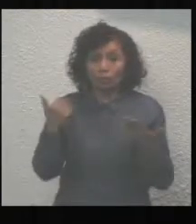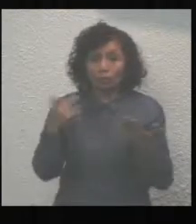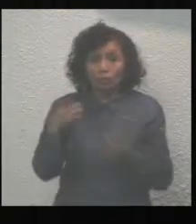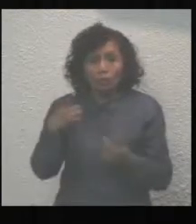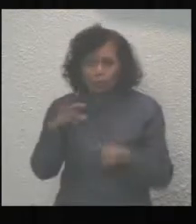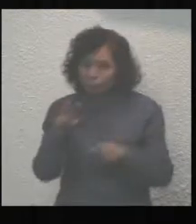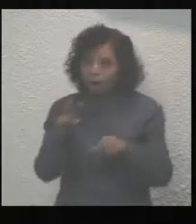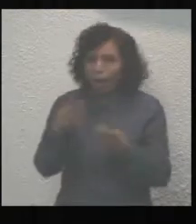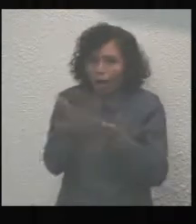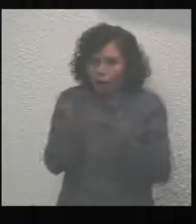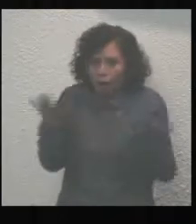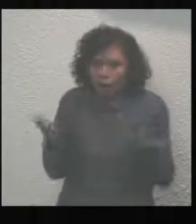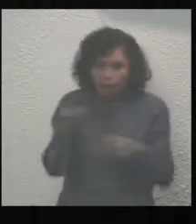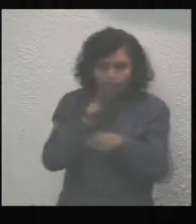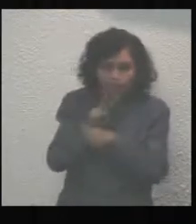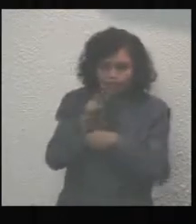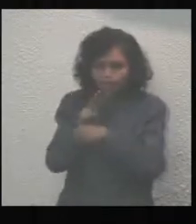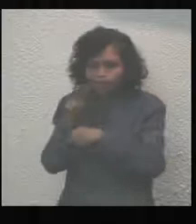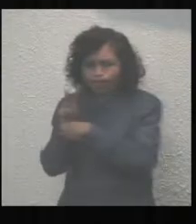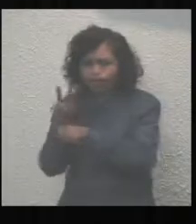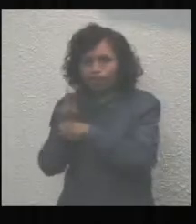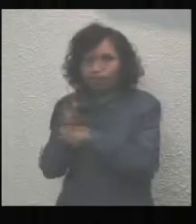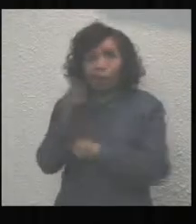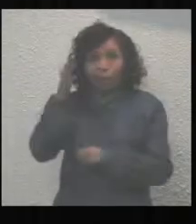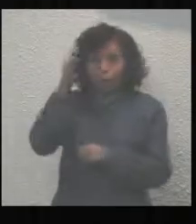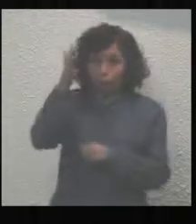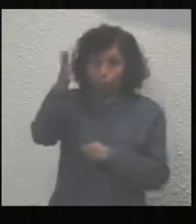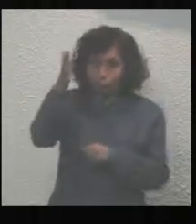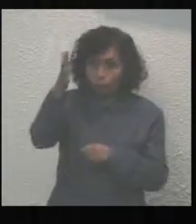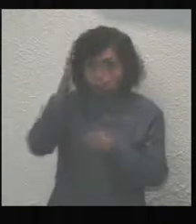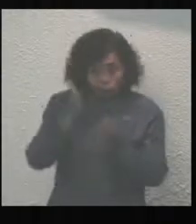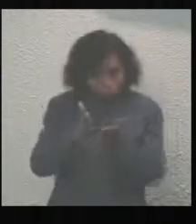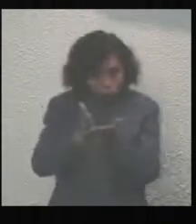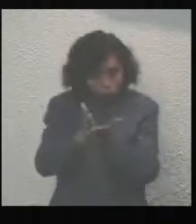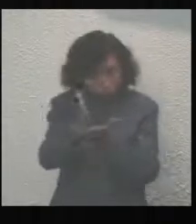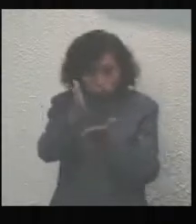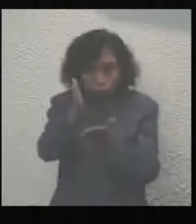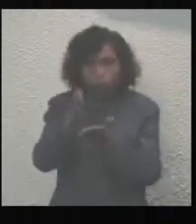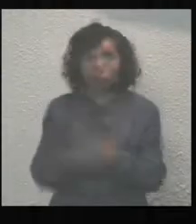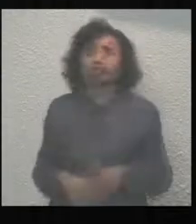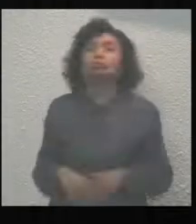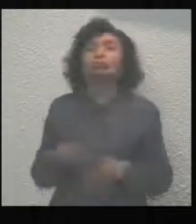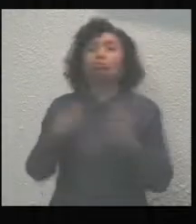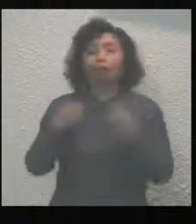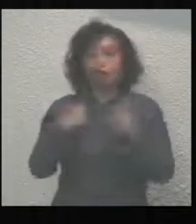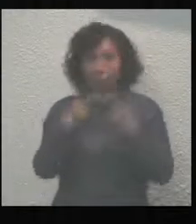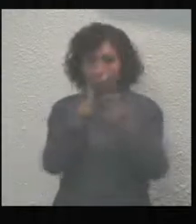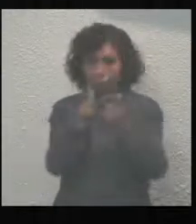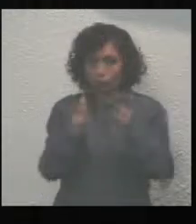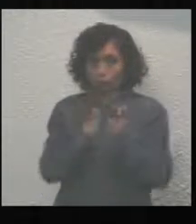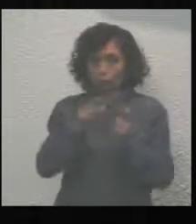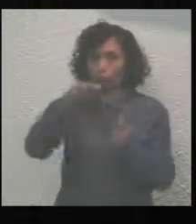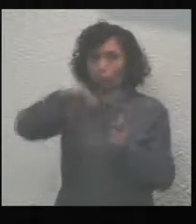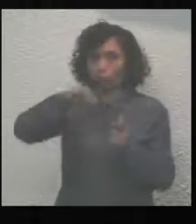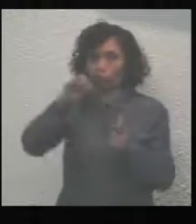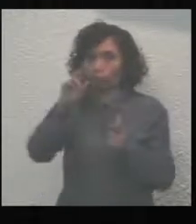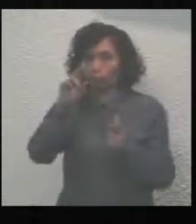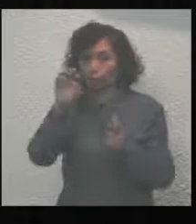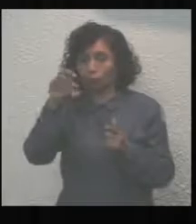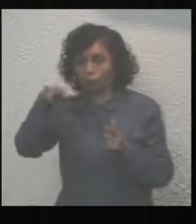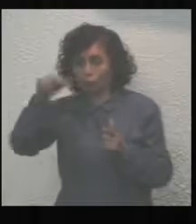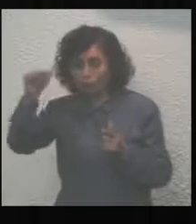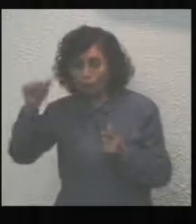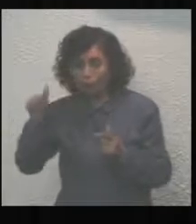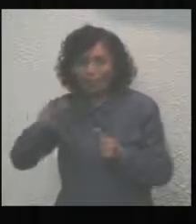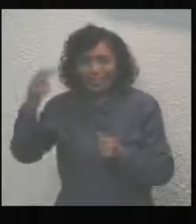velar porque en el futuro se continúe en ese camino en morena seremos persistentes sobre la